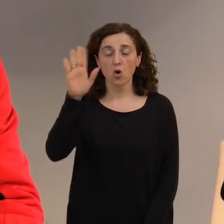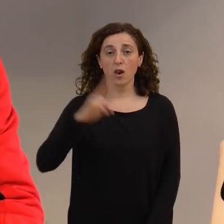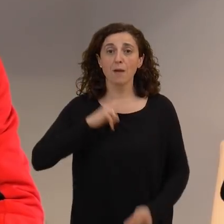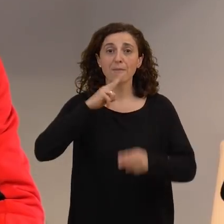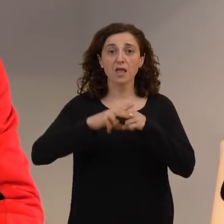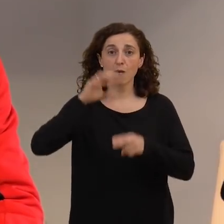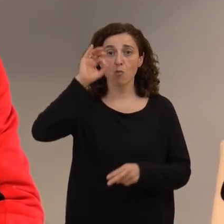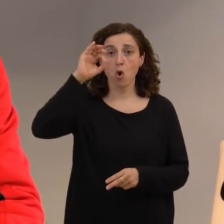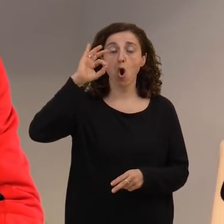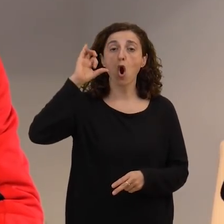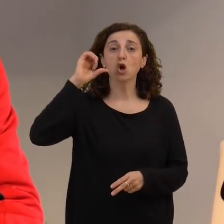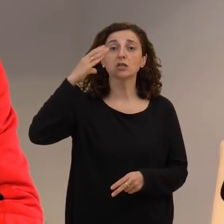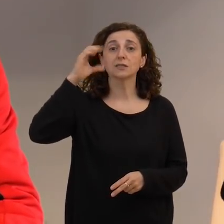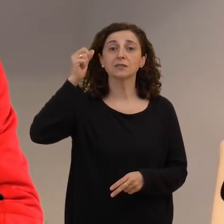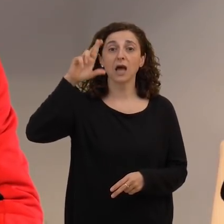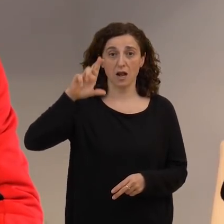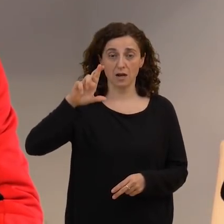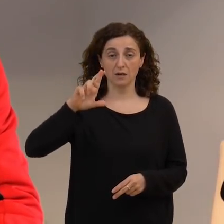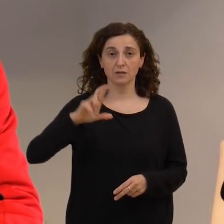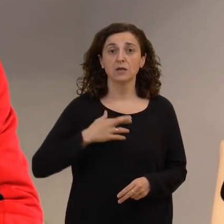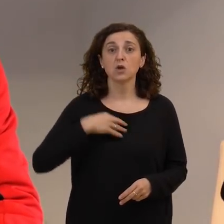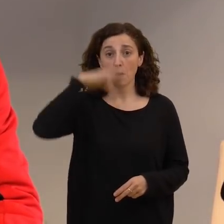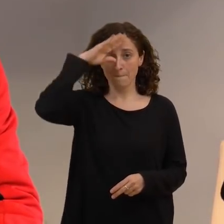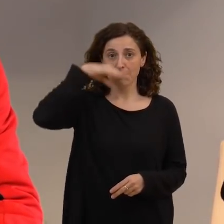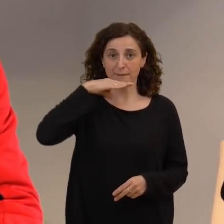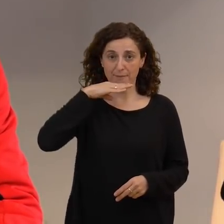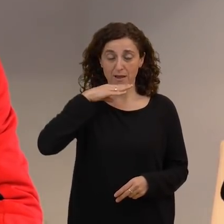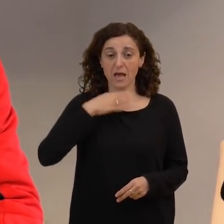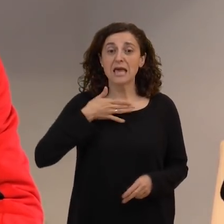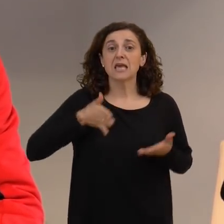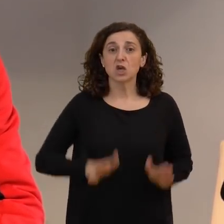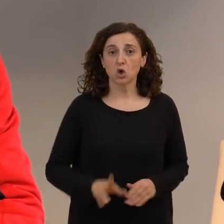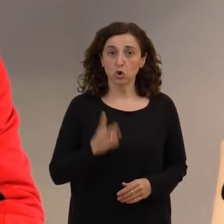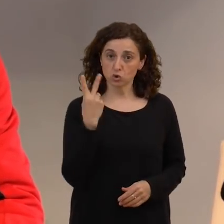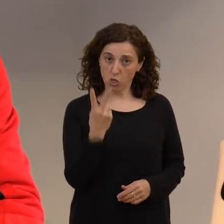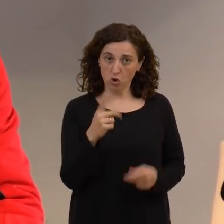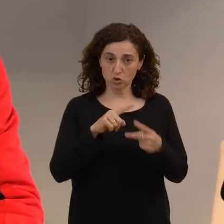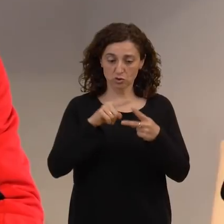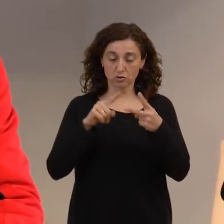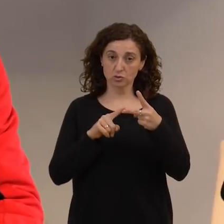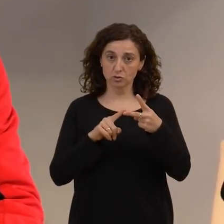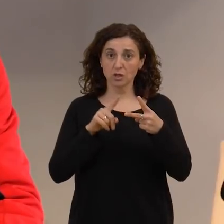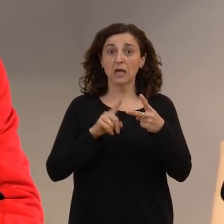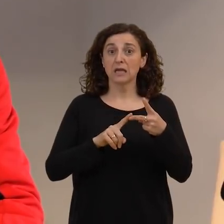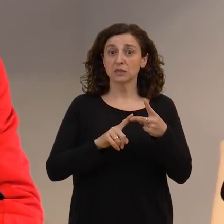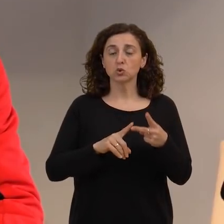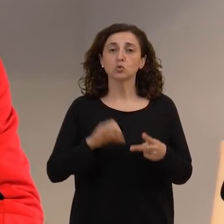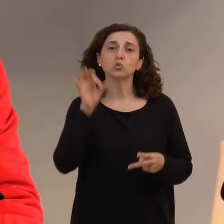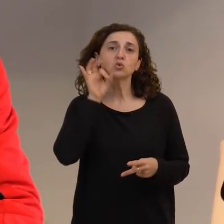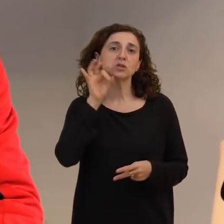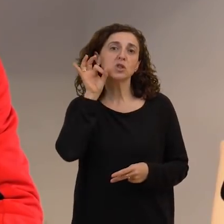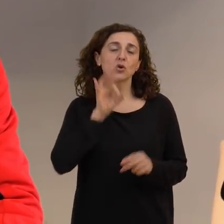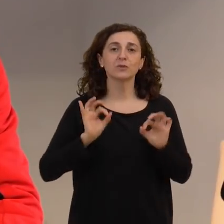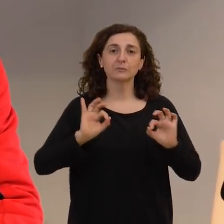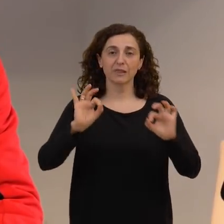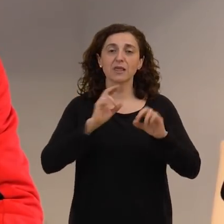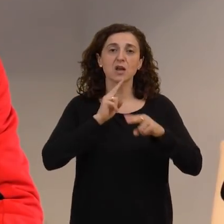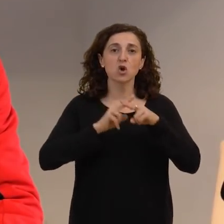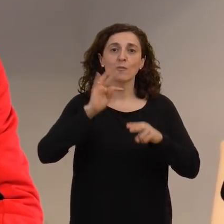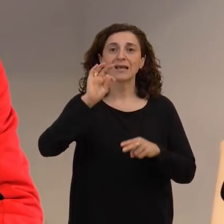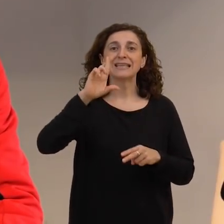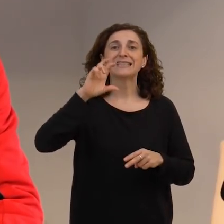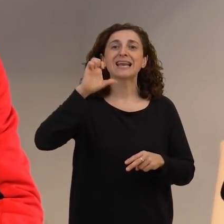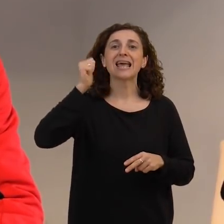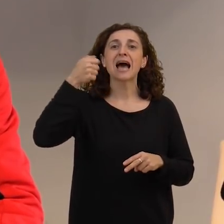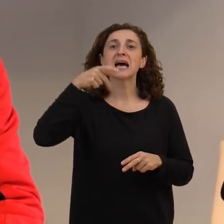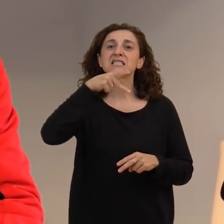Hola, me llamo Óscar, soy padre de dos niños, uno con un síndrome muy particular, que es un síndrome de Teacher